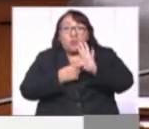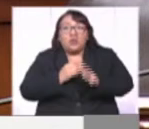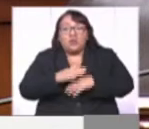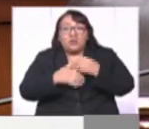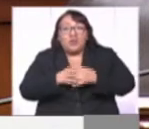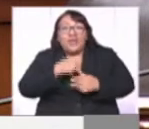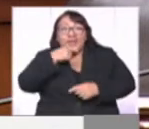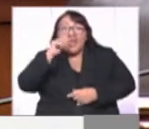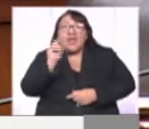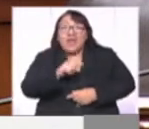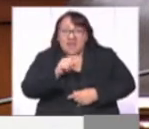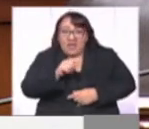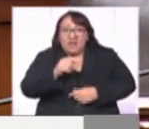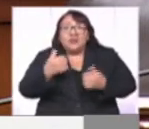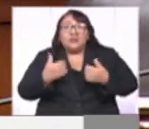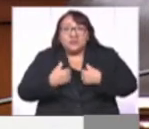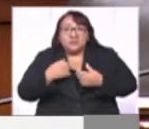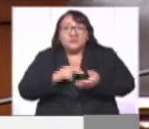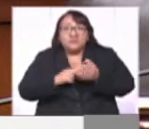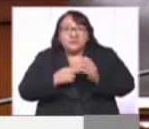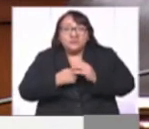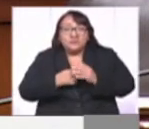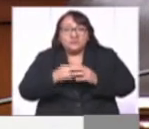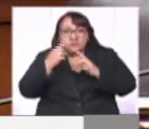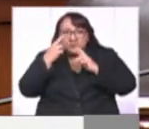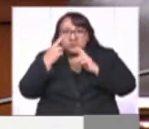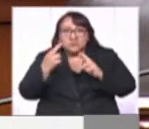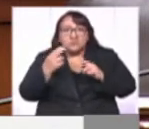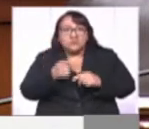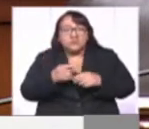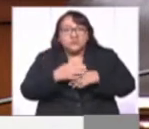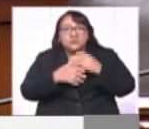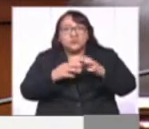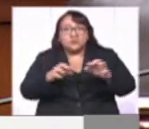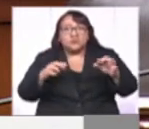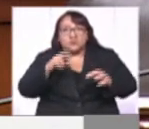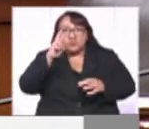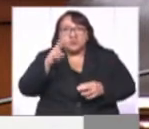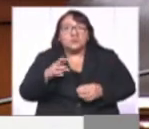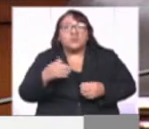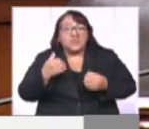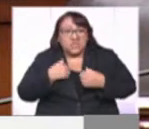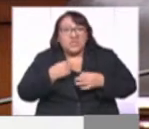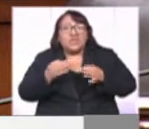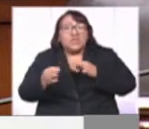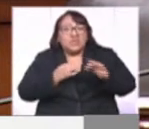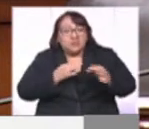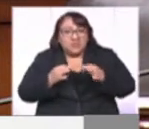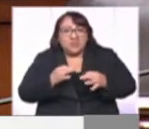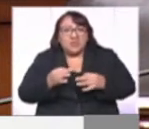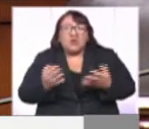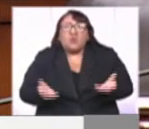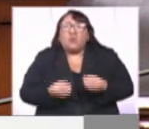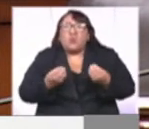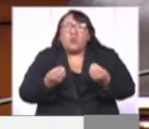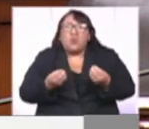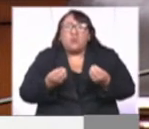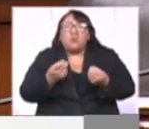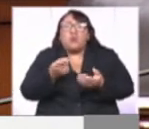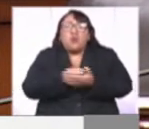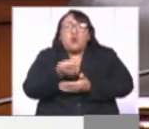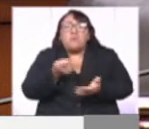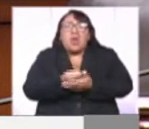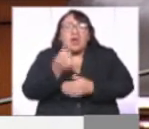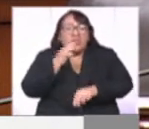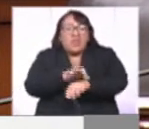debe ella, por lo menos en respeto al pueblo peruano, señalar y decir cómo los ha